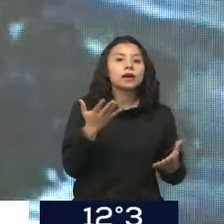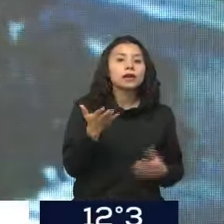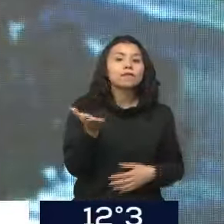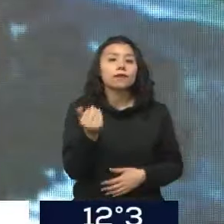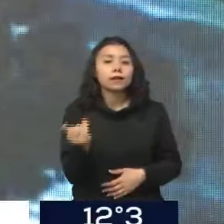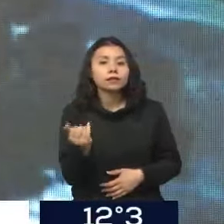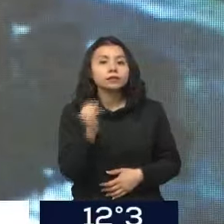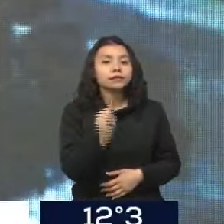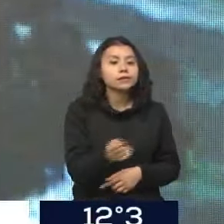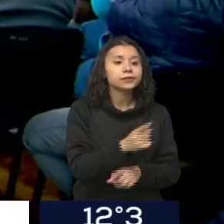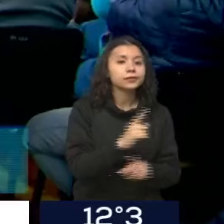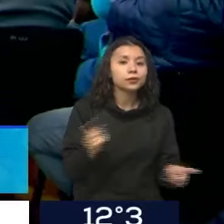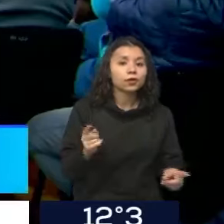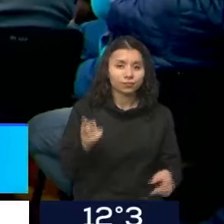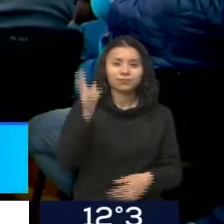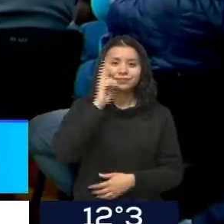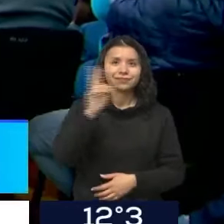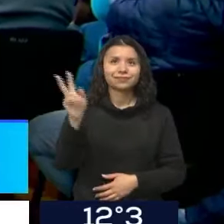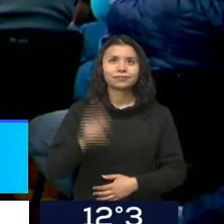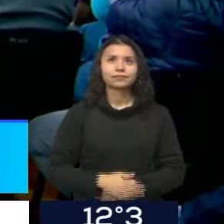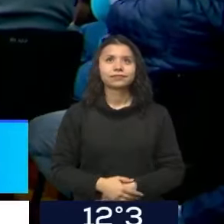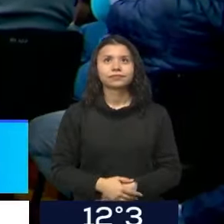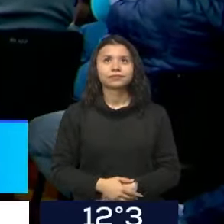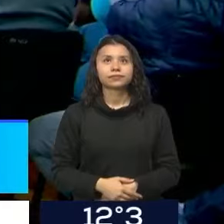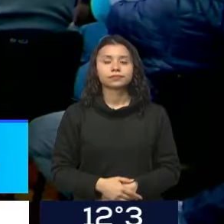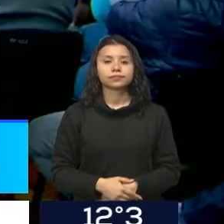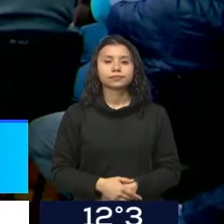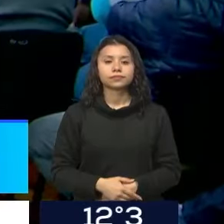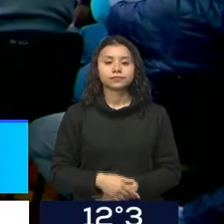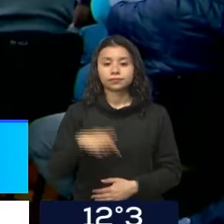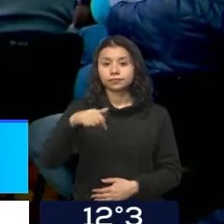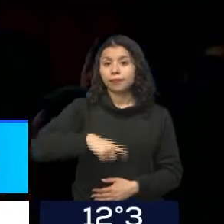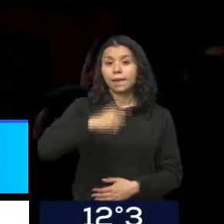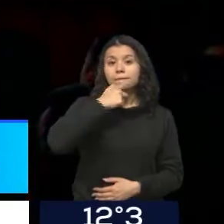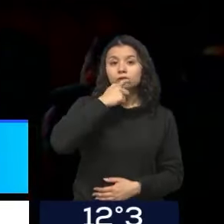a continuación. El pronóstico hidrológico para Mendoza de la temporada